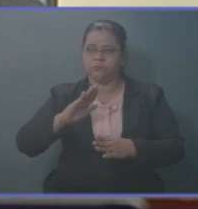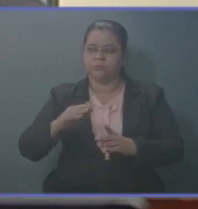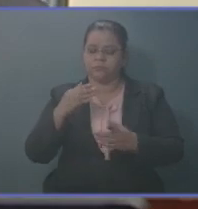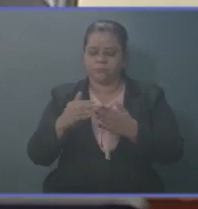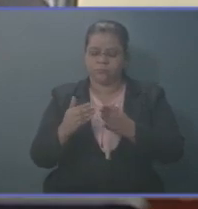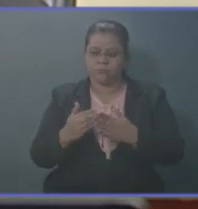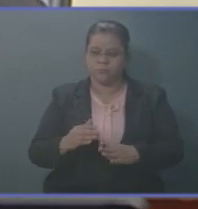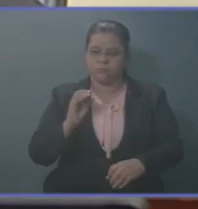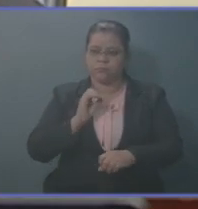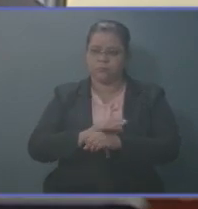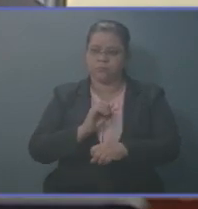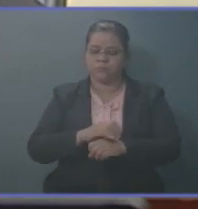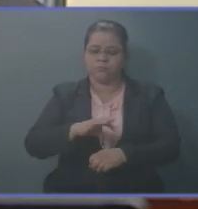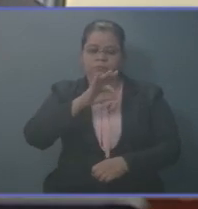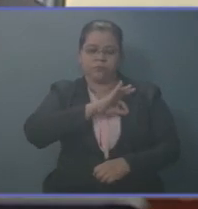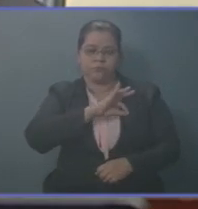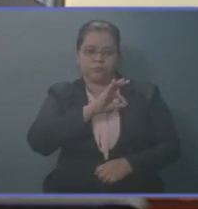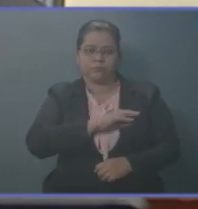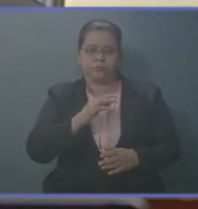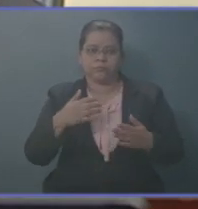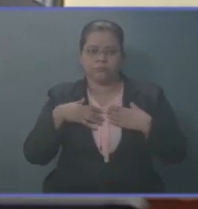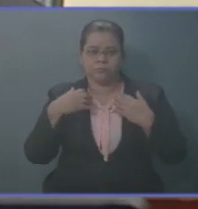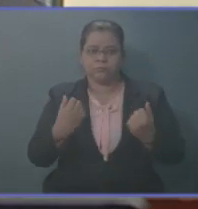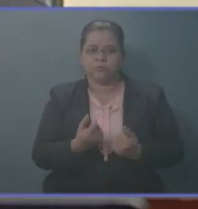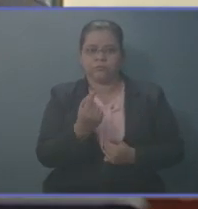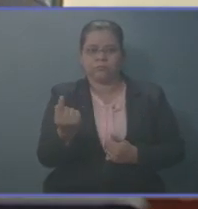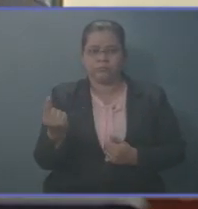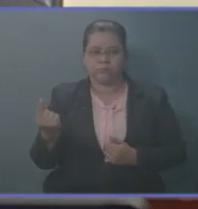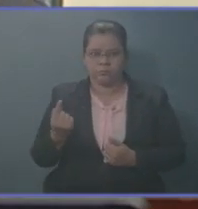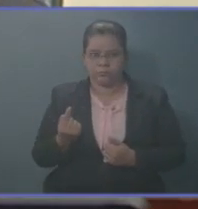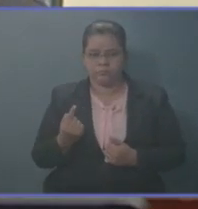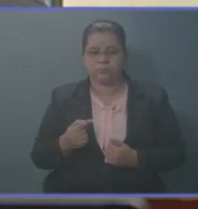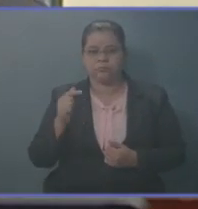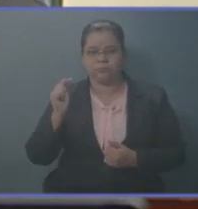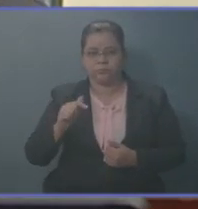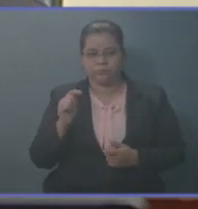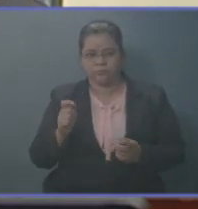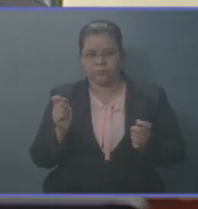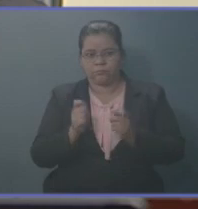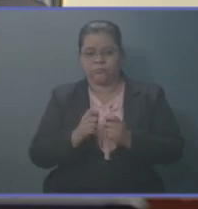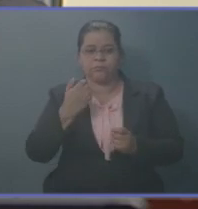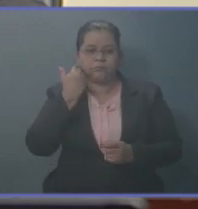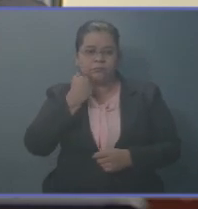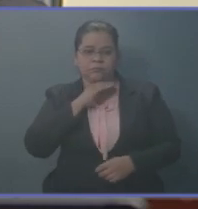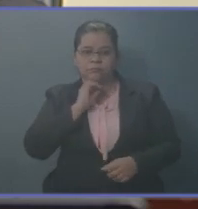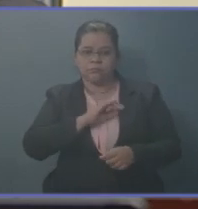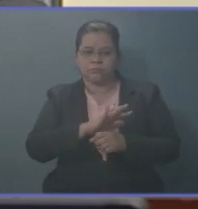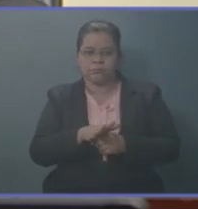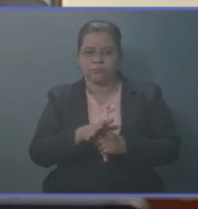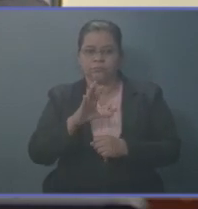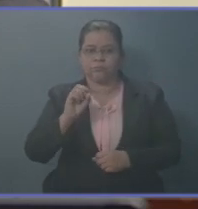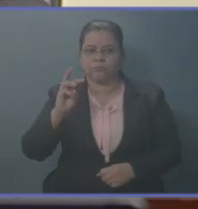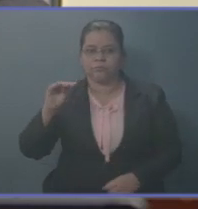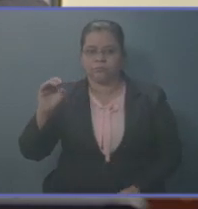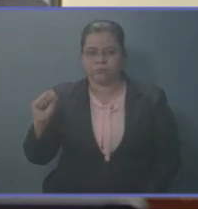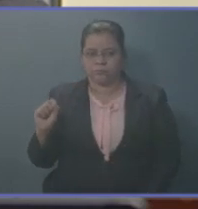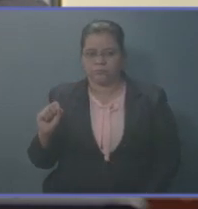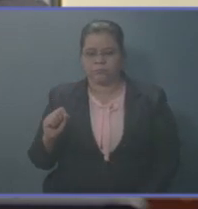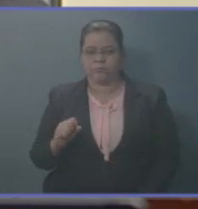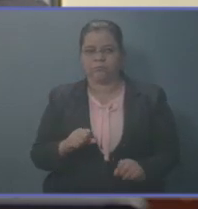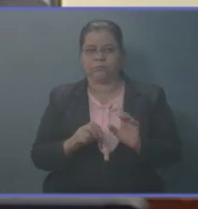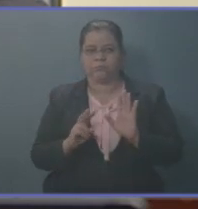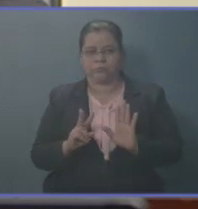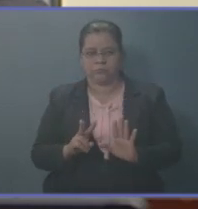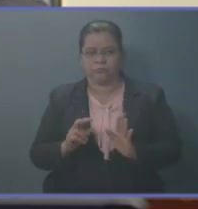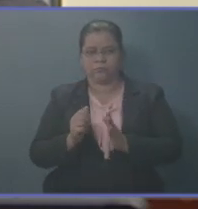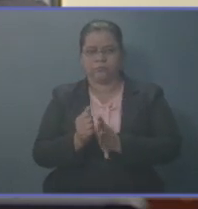recomendaciones a favor de la salud de los habitantes de la República, para este caso específico de la pandemia decretada por la OMS. Romanos 7, que el